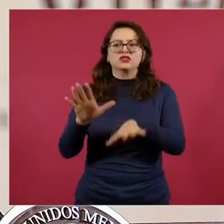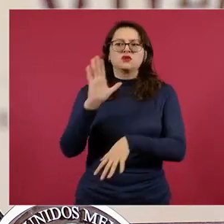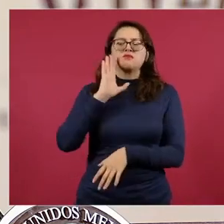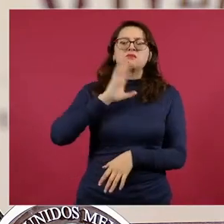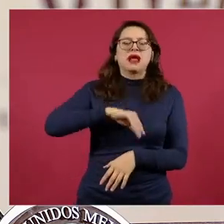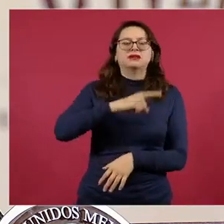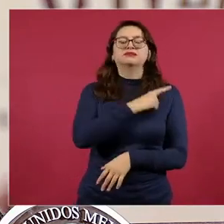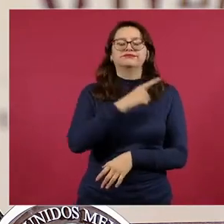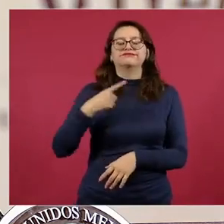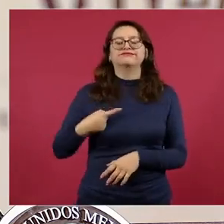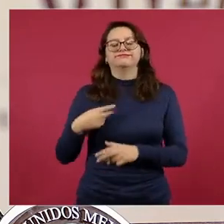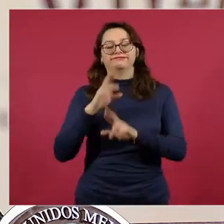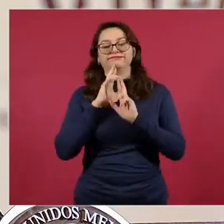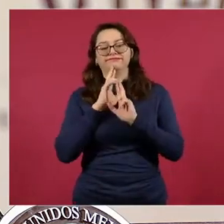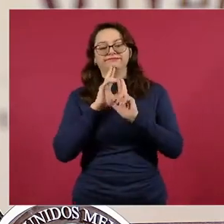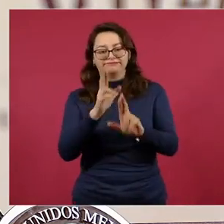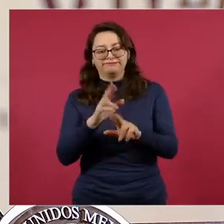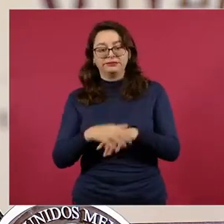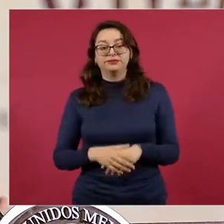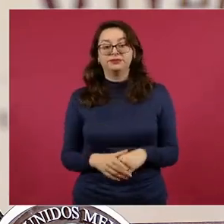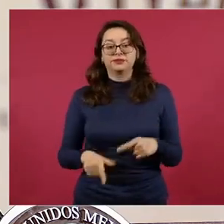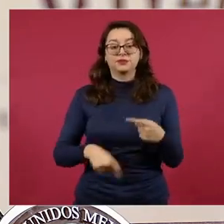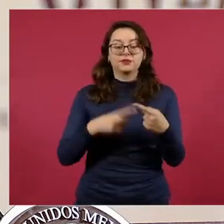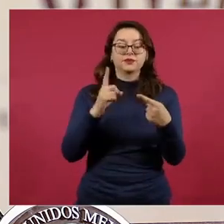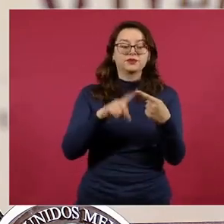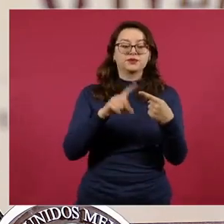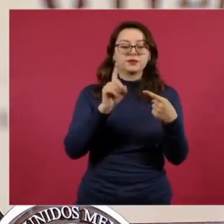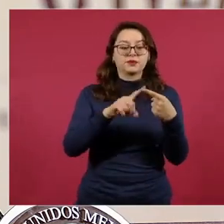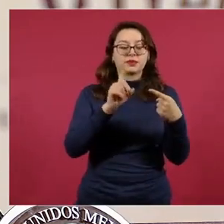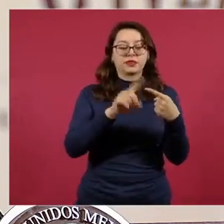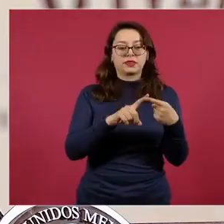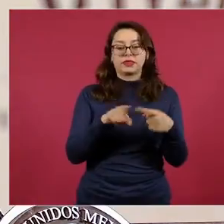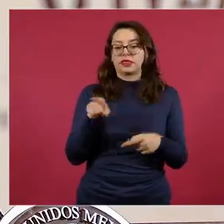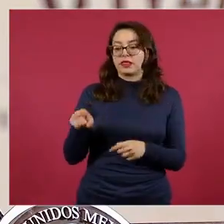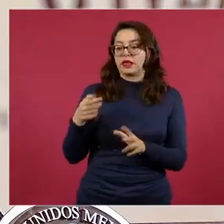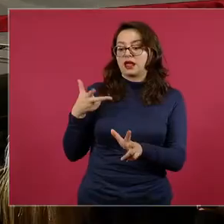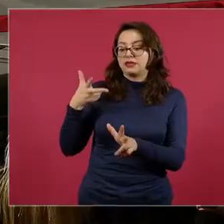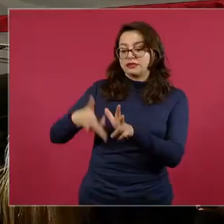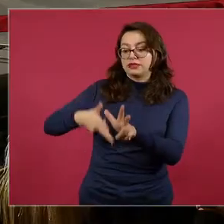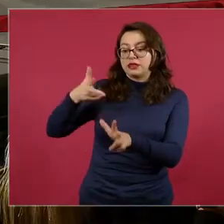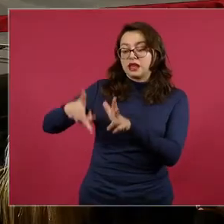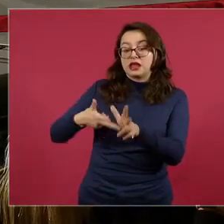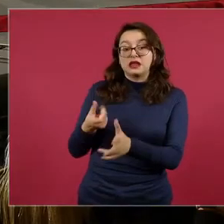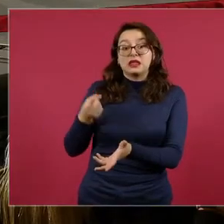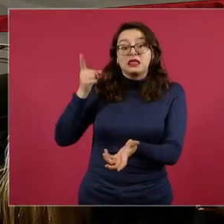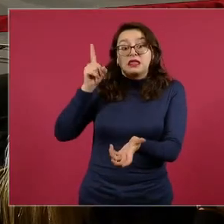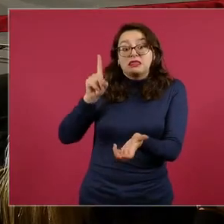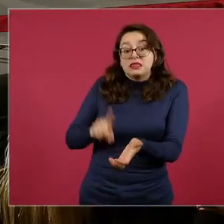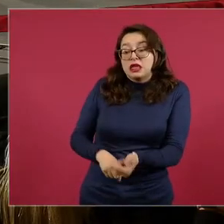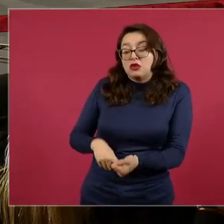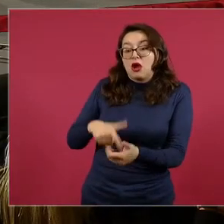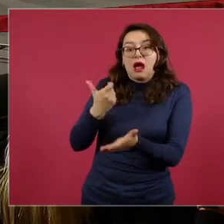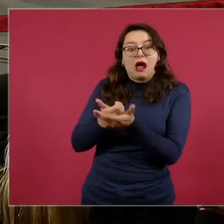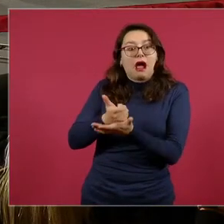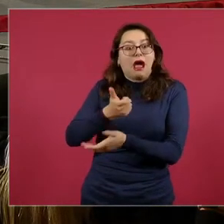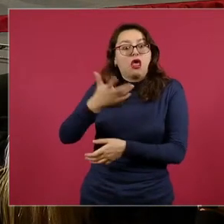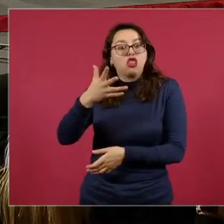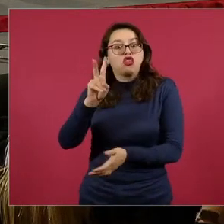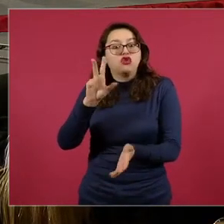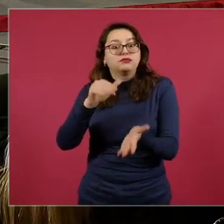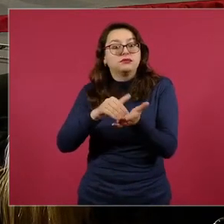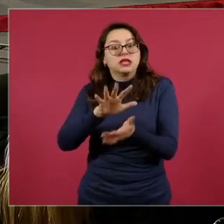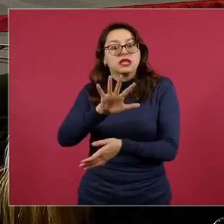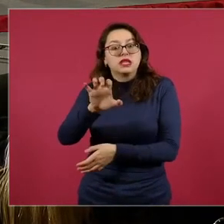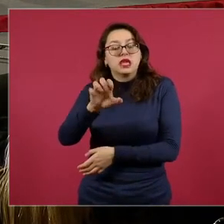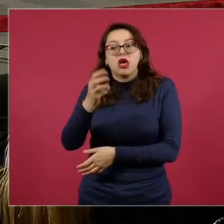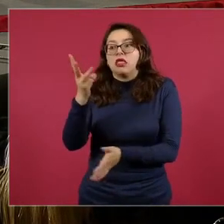población. Va la primera. Dicen que el Tren Maya cuesta 2,500 y 3,800 pesos. En